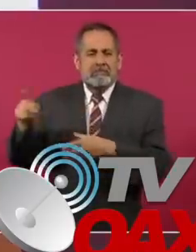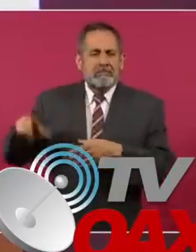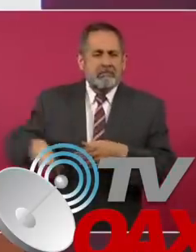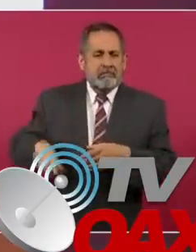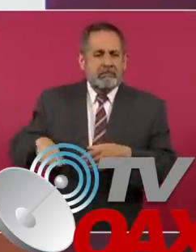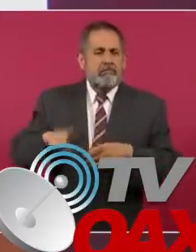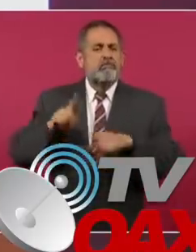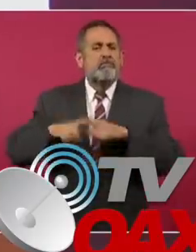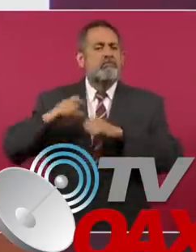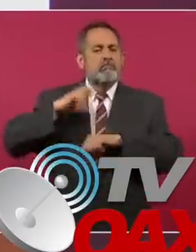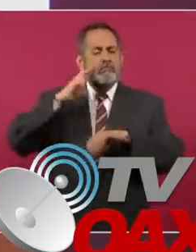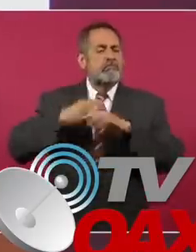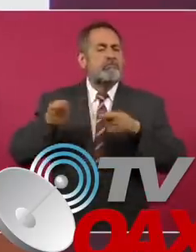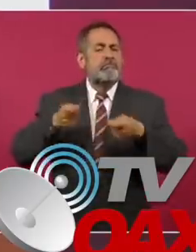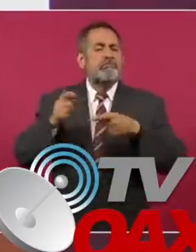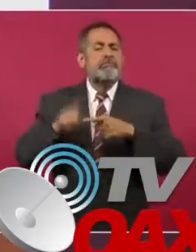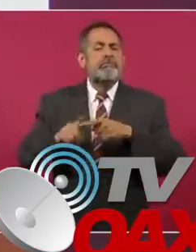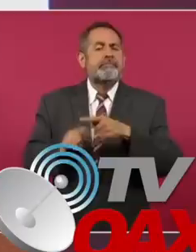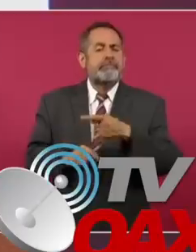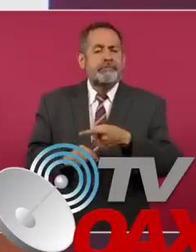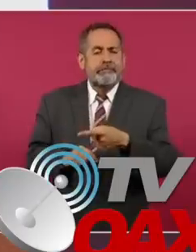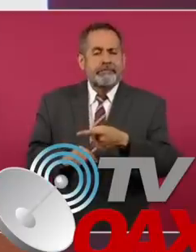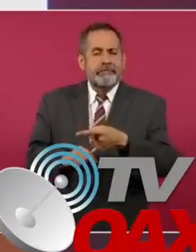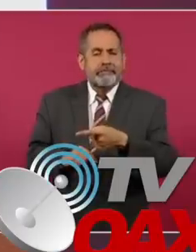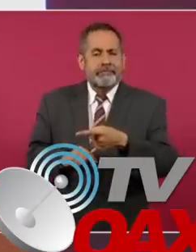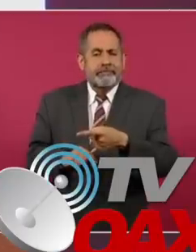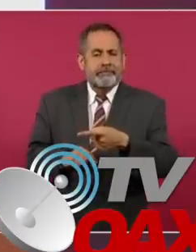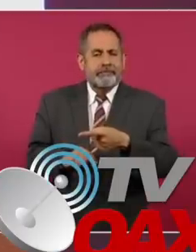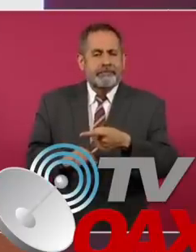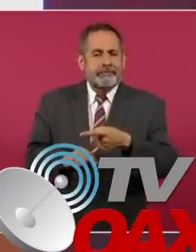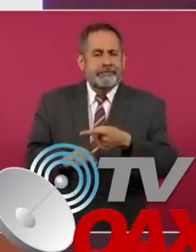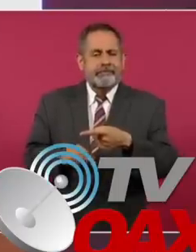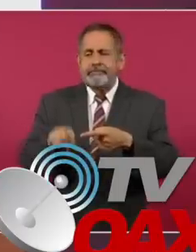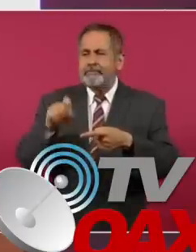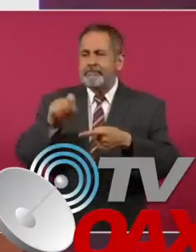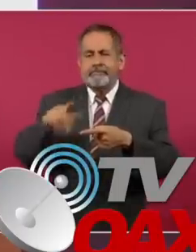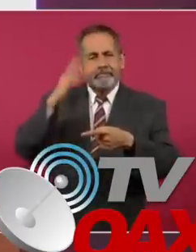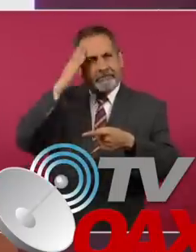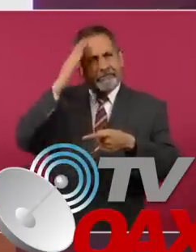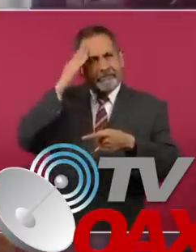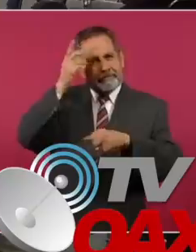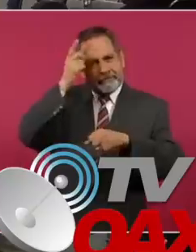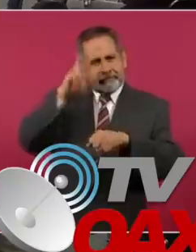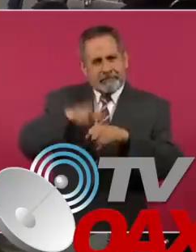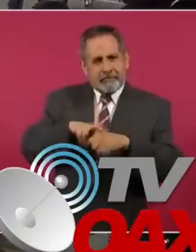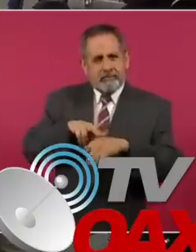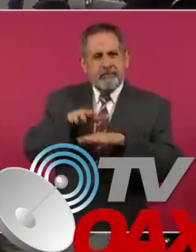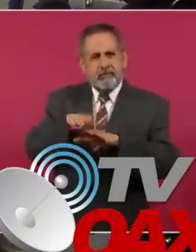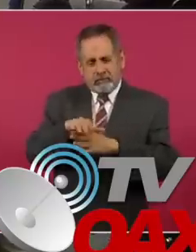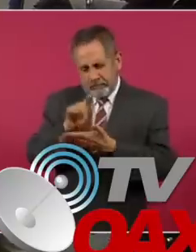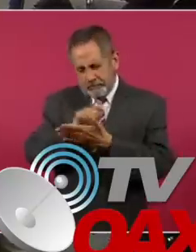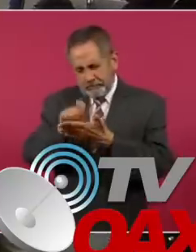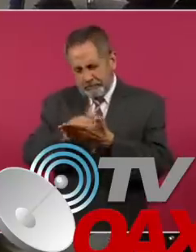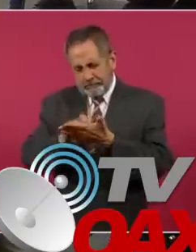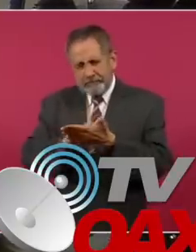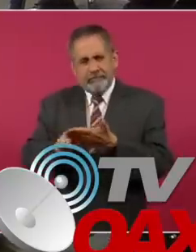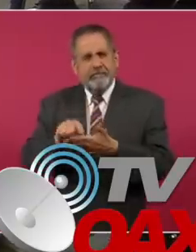lo llegó a manejar, el que hizo el dictamen sobre la Casa Blanca,